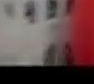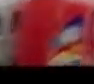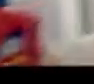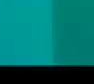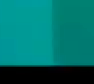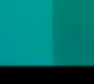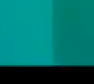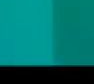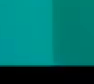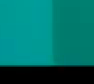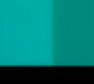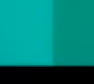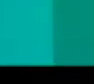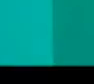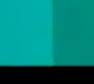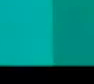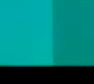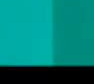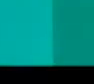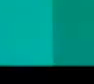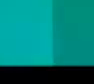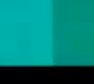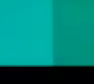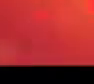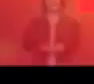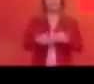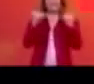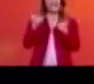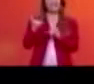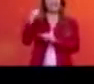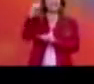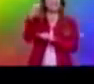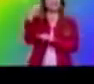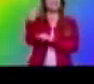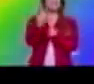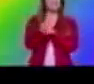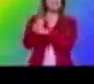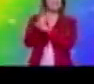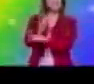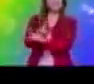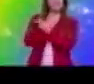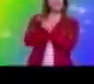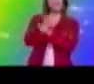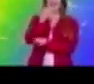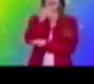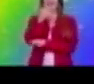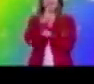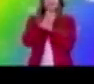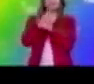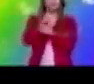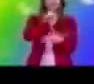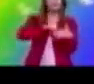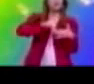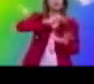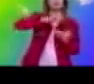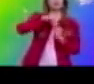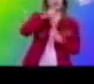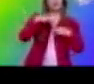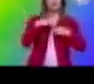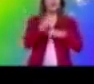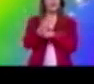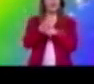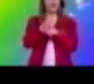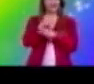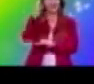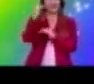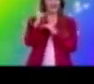suavemente en los tejidos y así remueve todas las manchas, protege los colores de su ropa, vive el color que te haga feliz